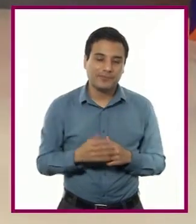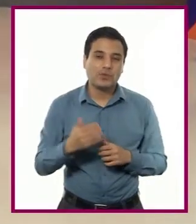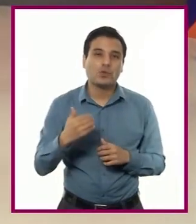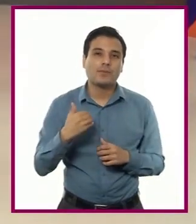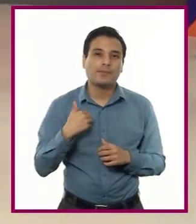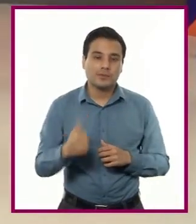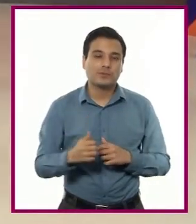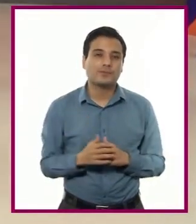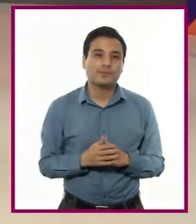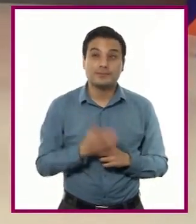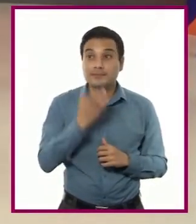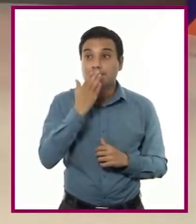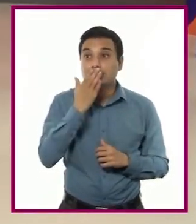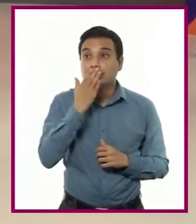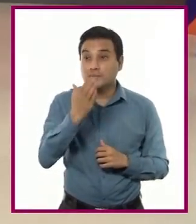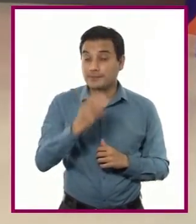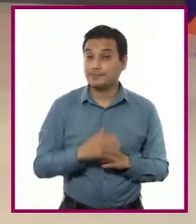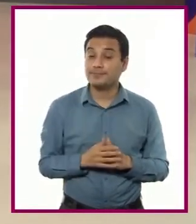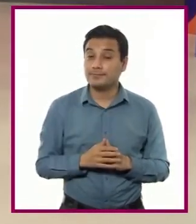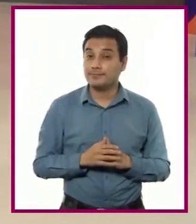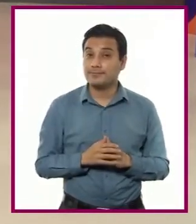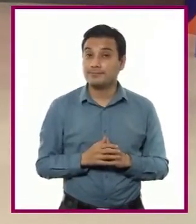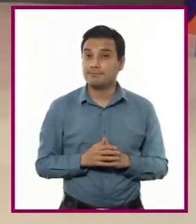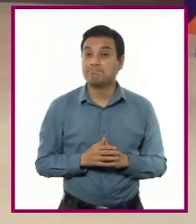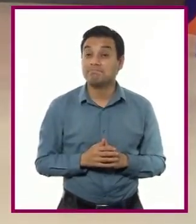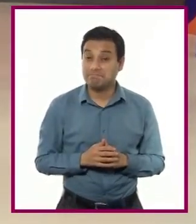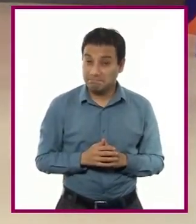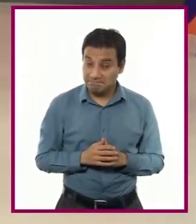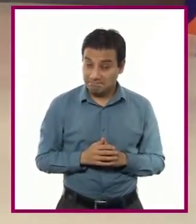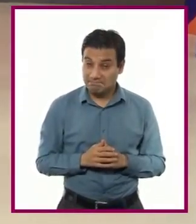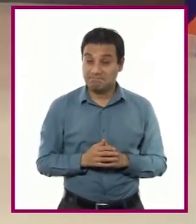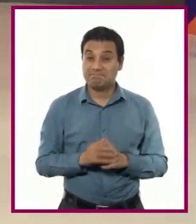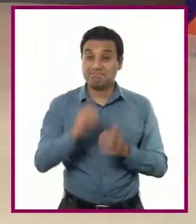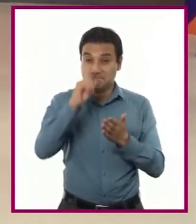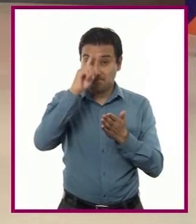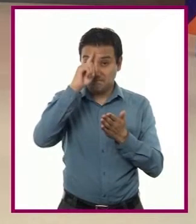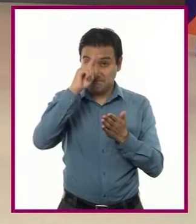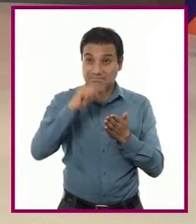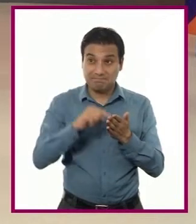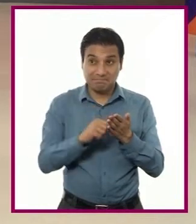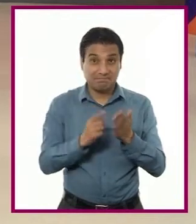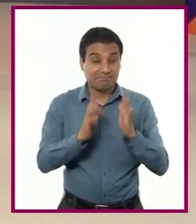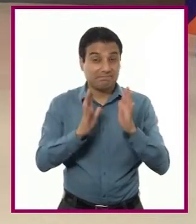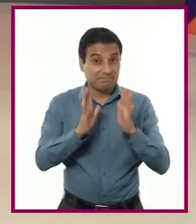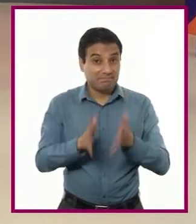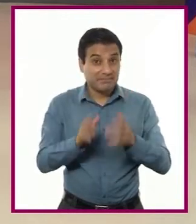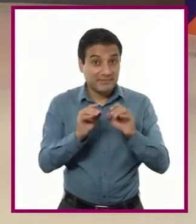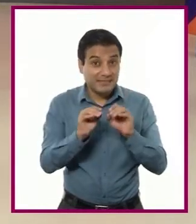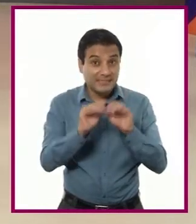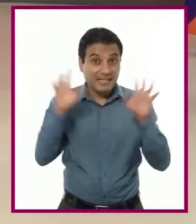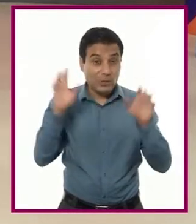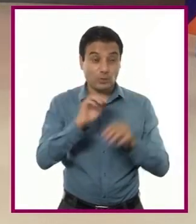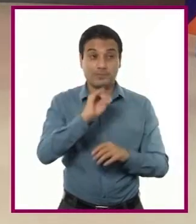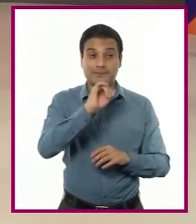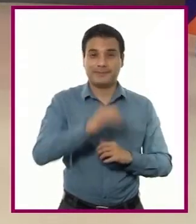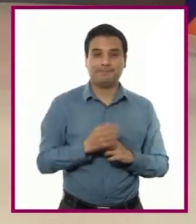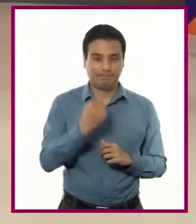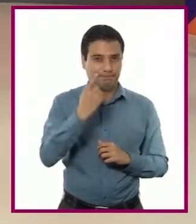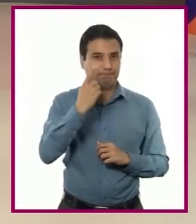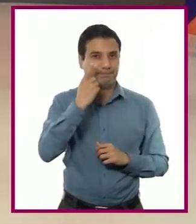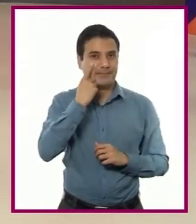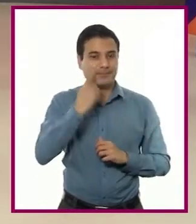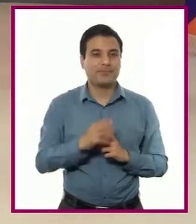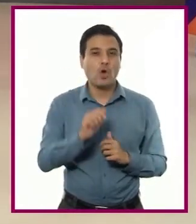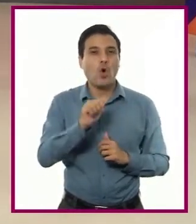gas. Muy bien, me parece que fue clara la forma en que llegamos a la respuesta. Mire, maestro, aquí hay